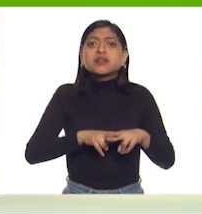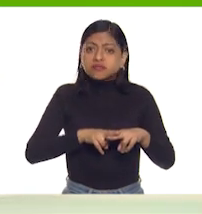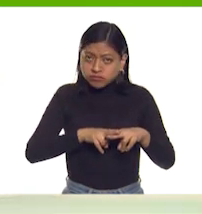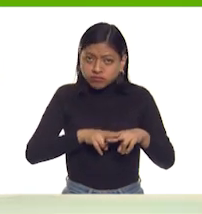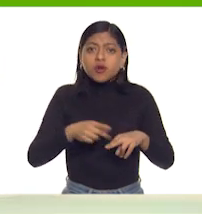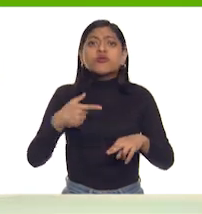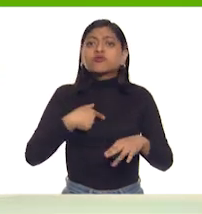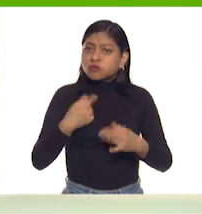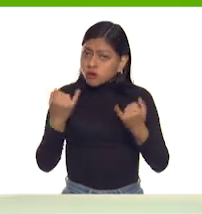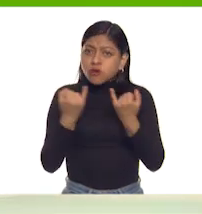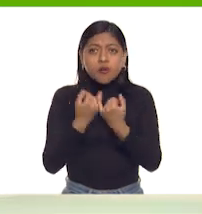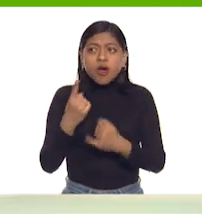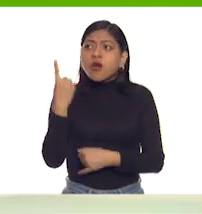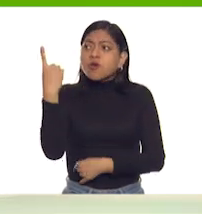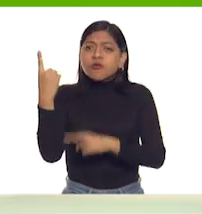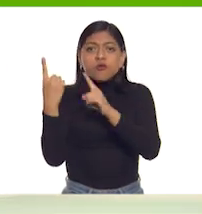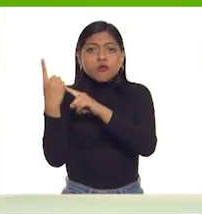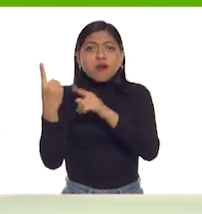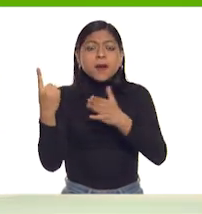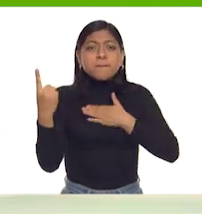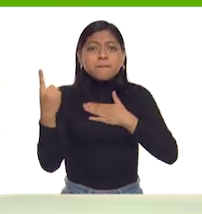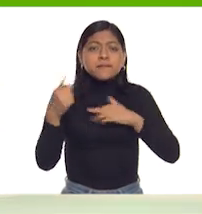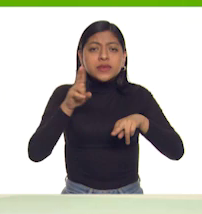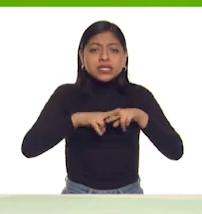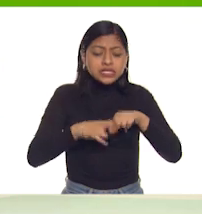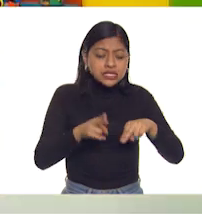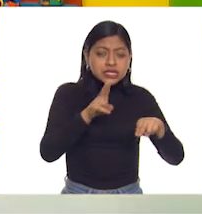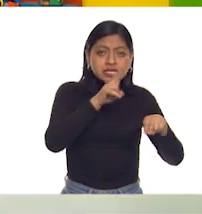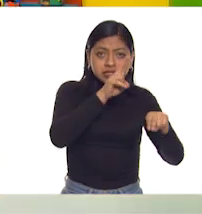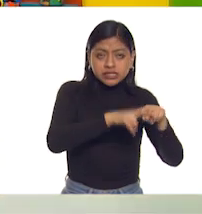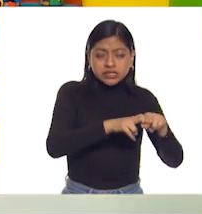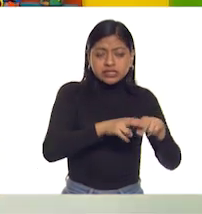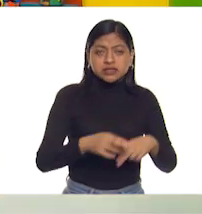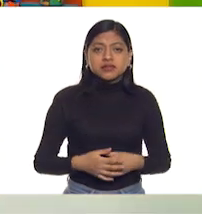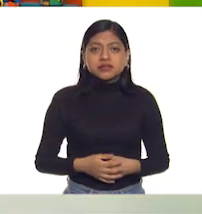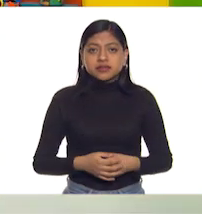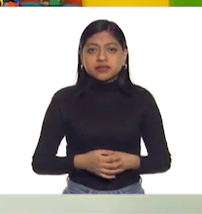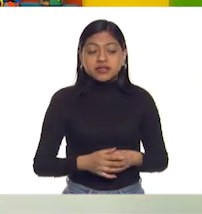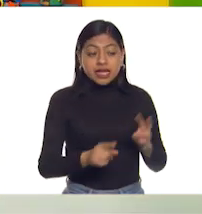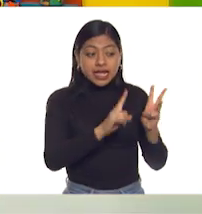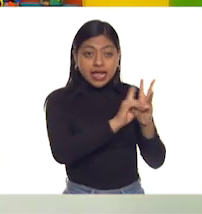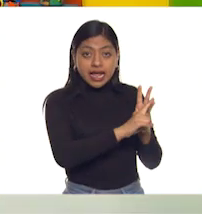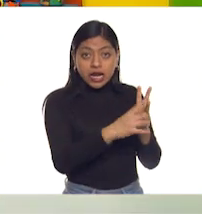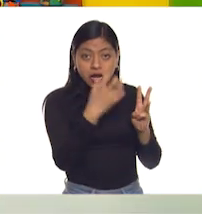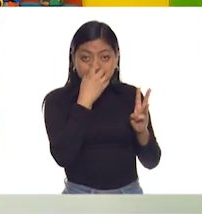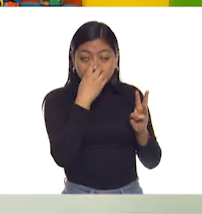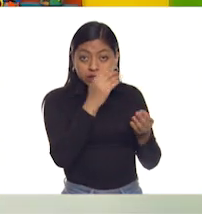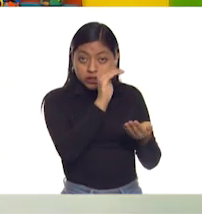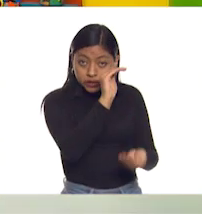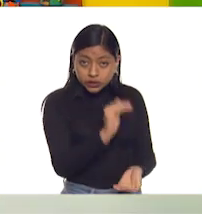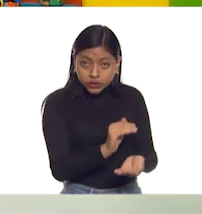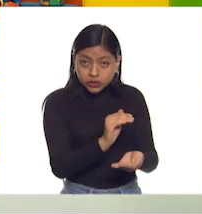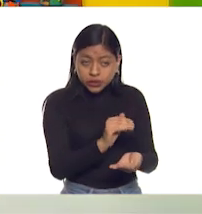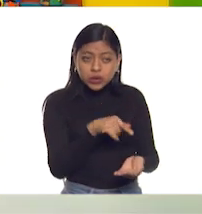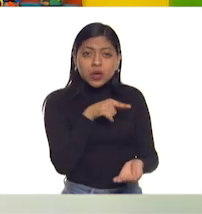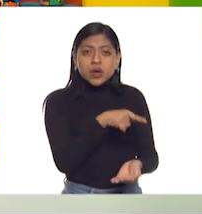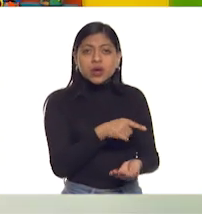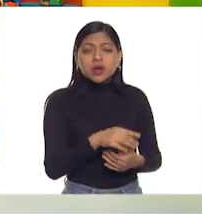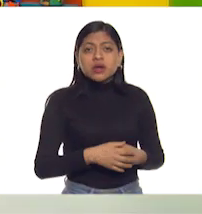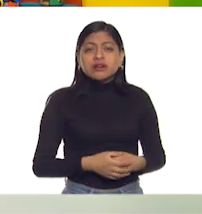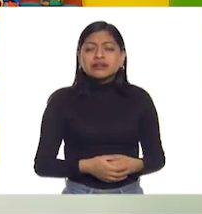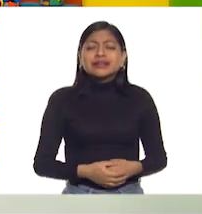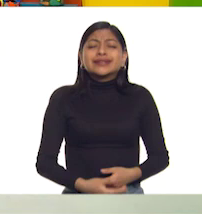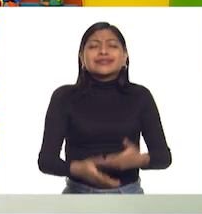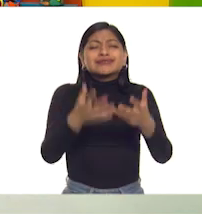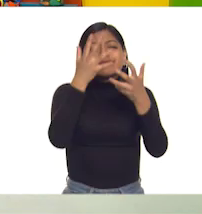¡Oh! ¡Alguien se ha sentado también en mi silla! Y el pequeño osito dijo con su voz